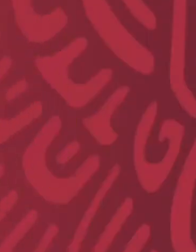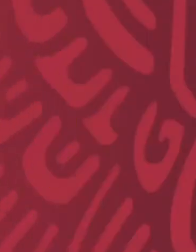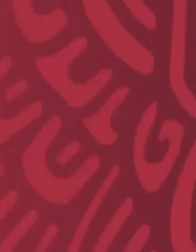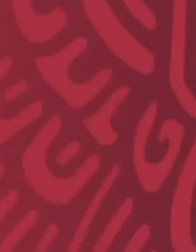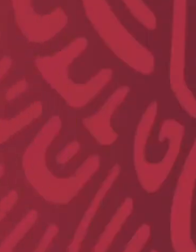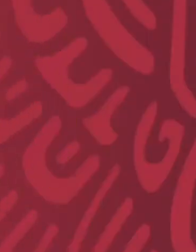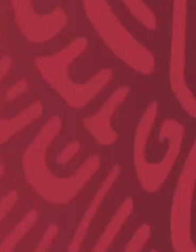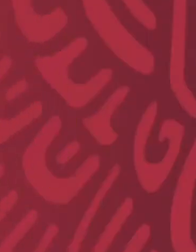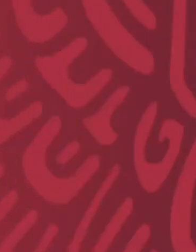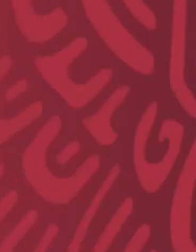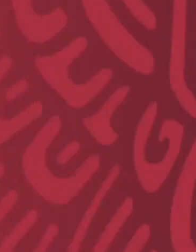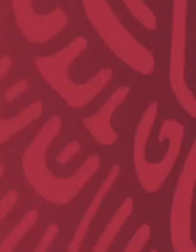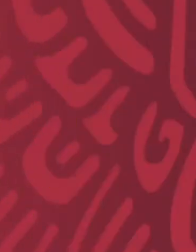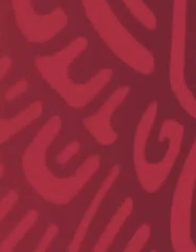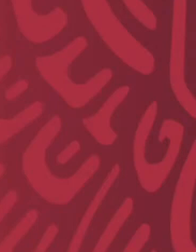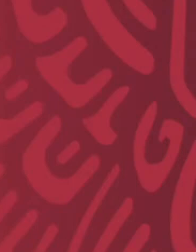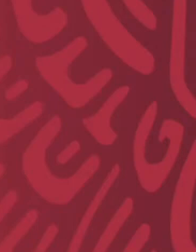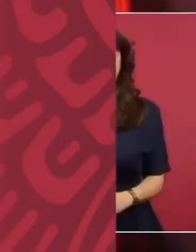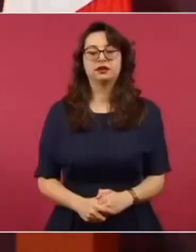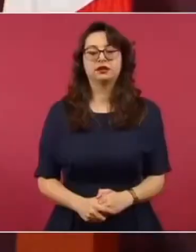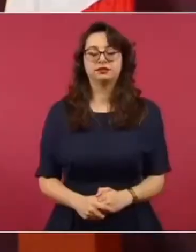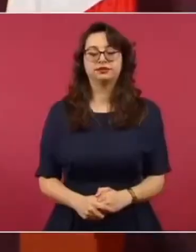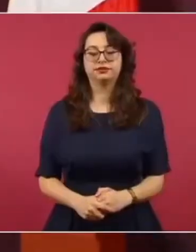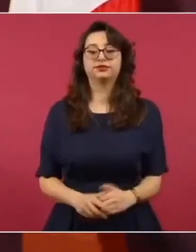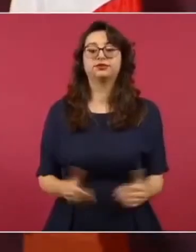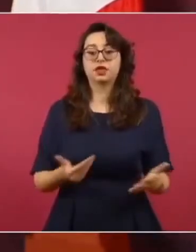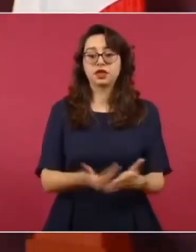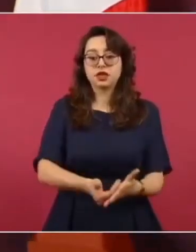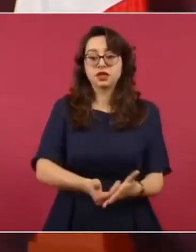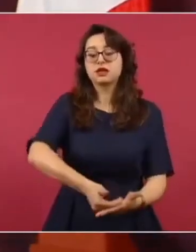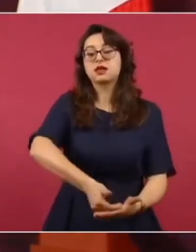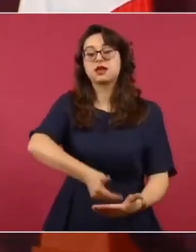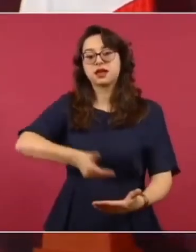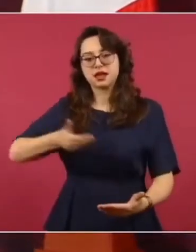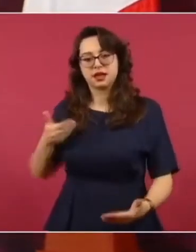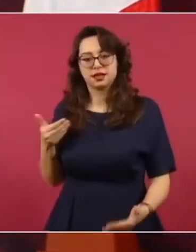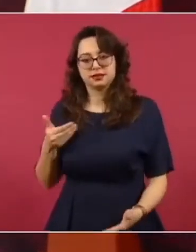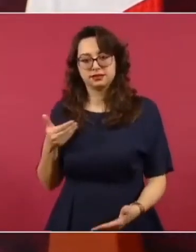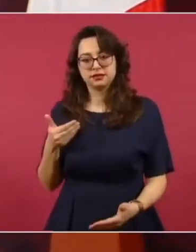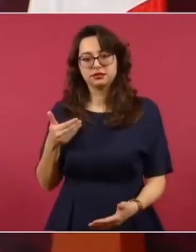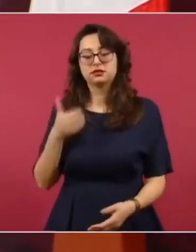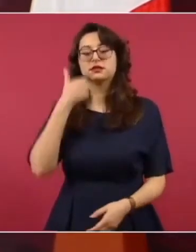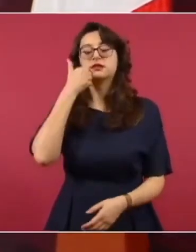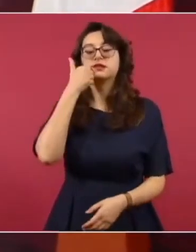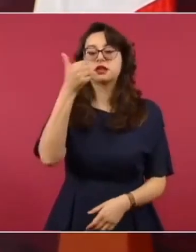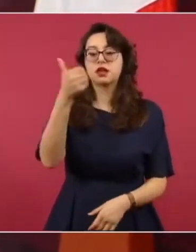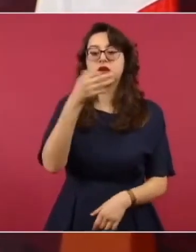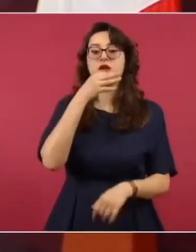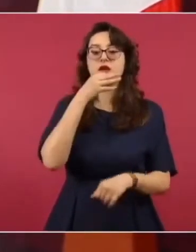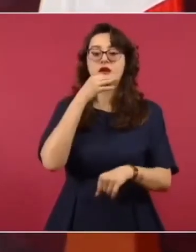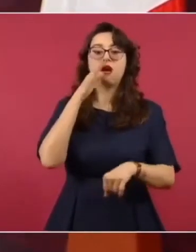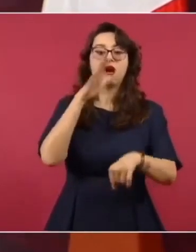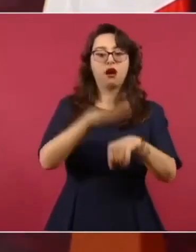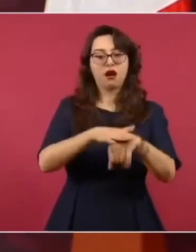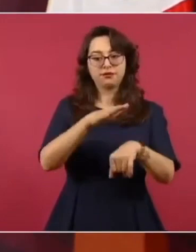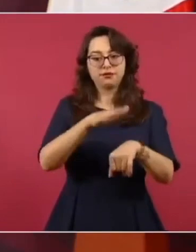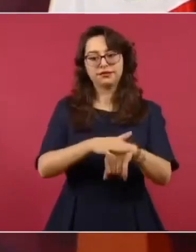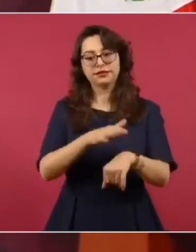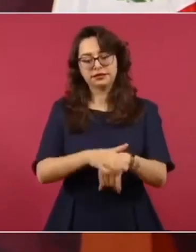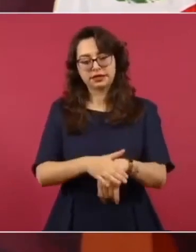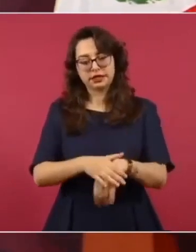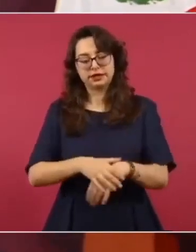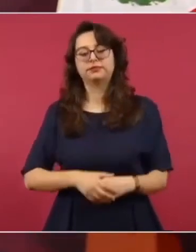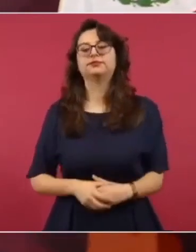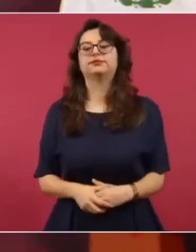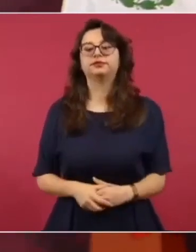Juárez. Quiero expresar mis condolencias a los familiares, a